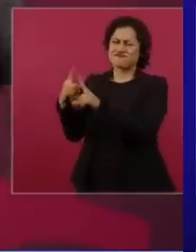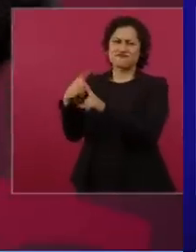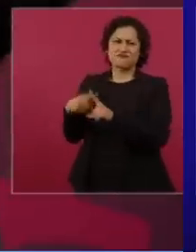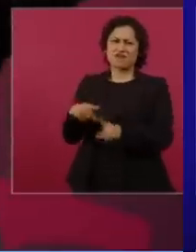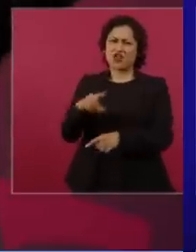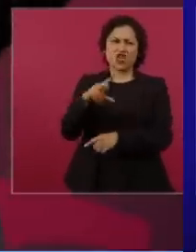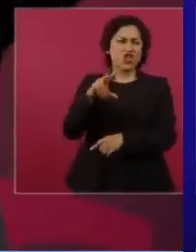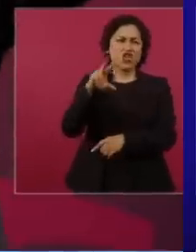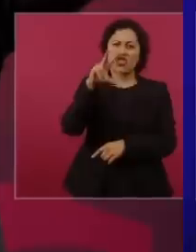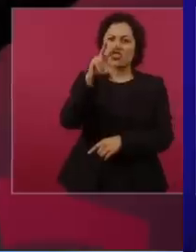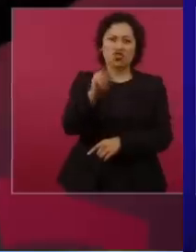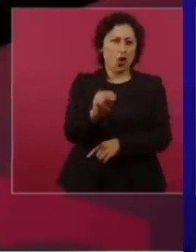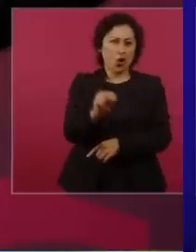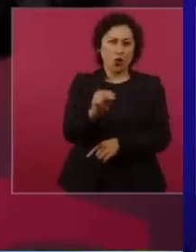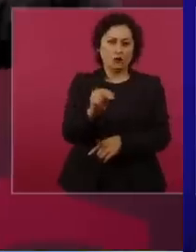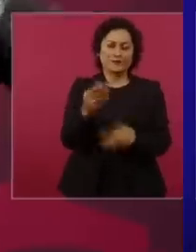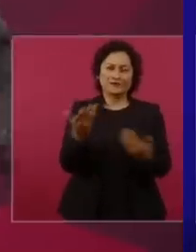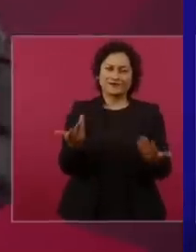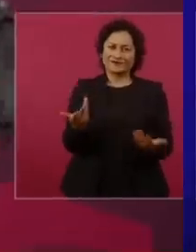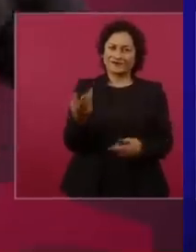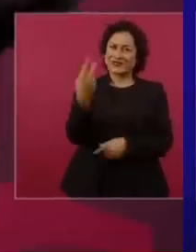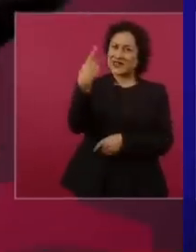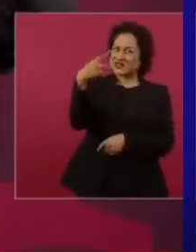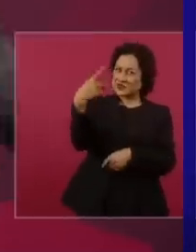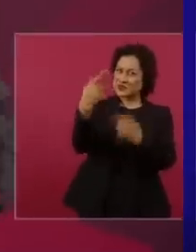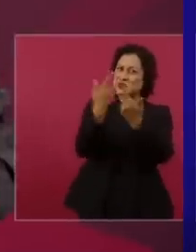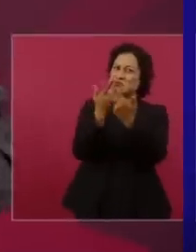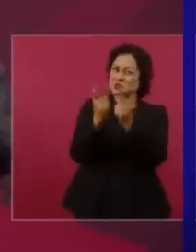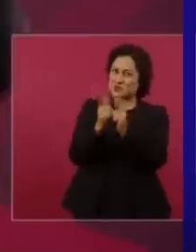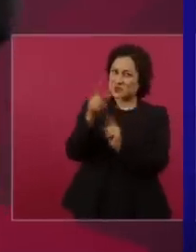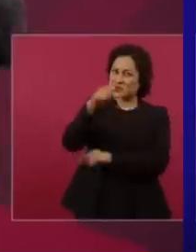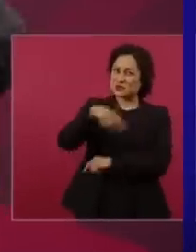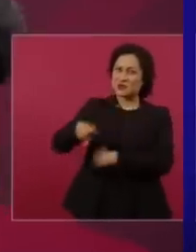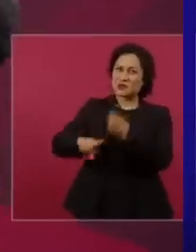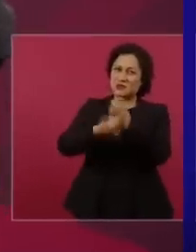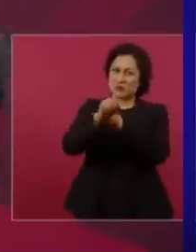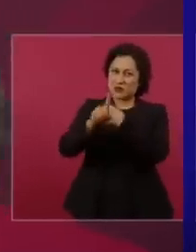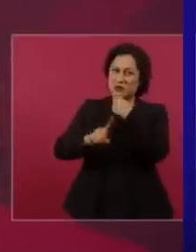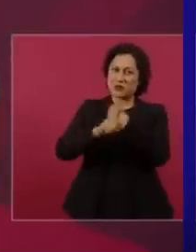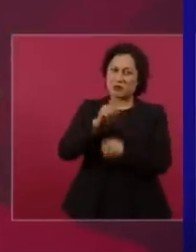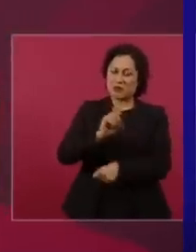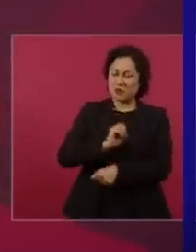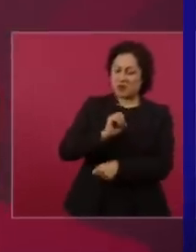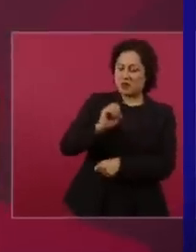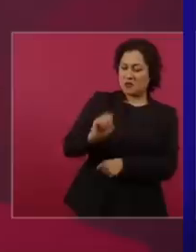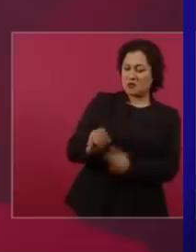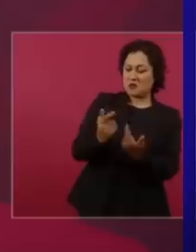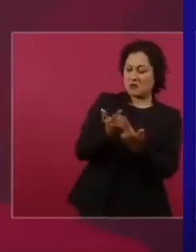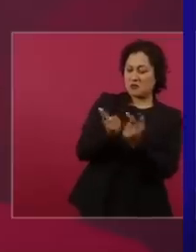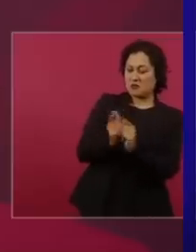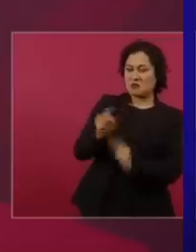Ese es el problema que tienen los conservadores, entre otros, clasistas, racistas.